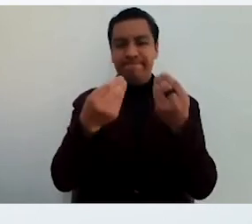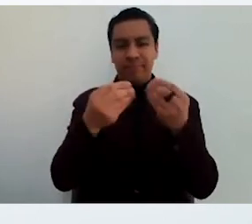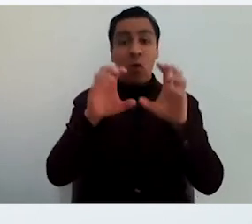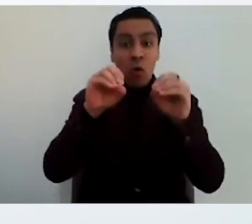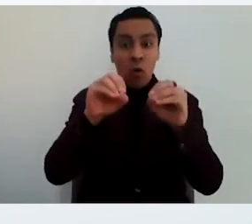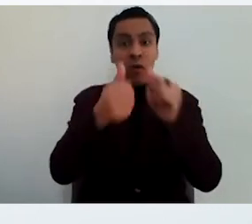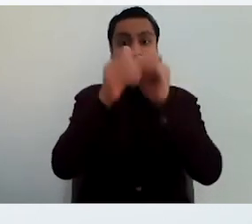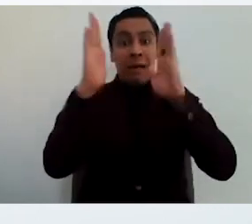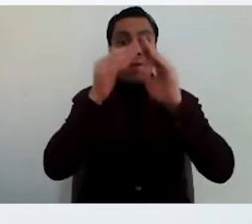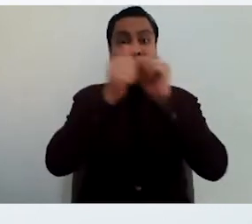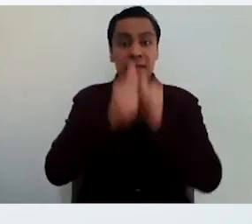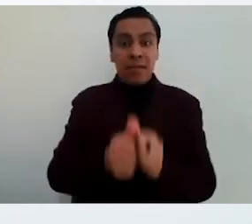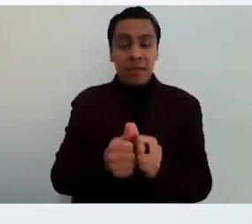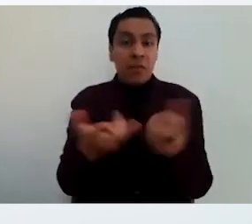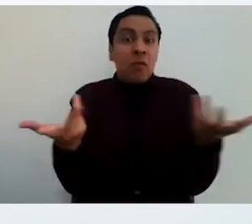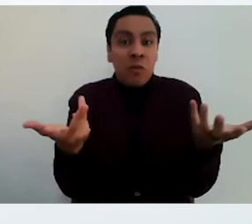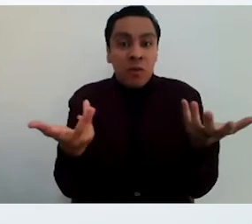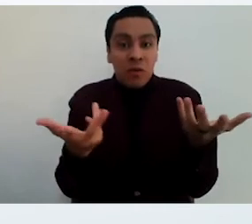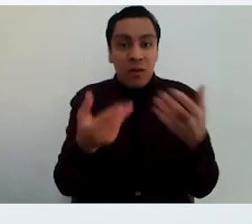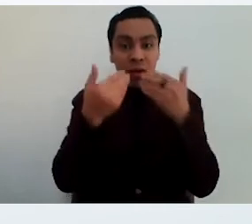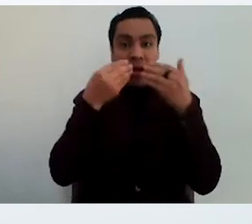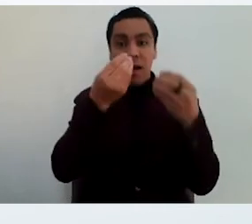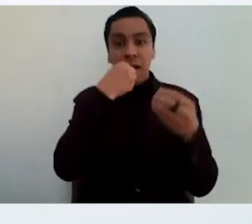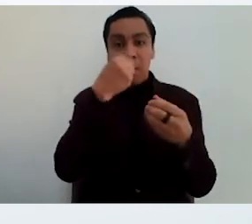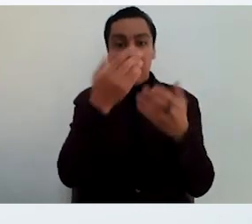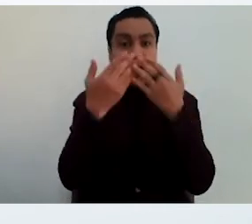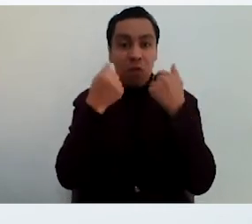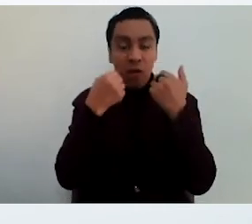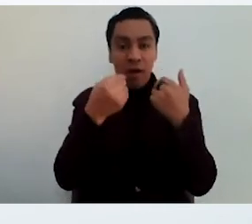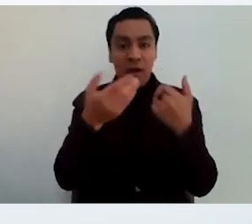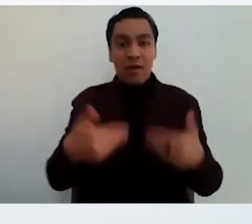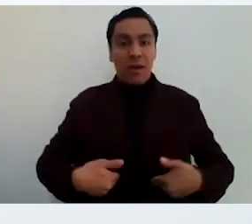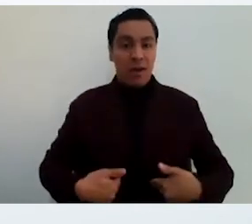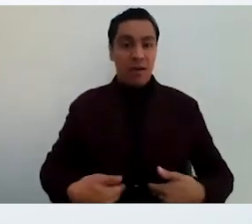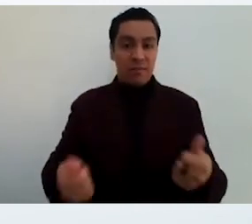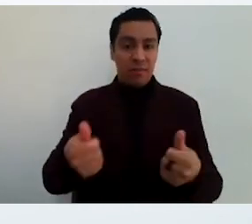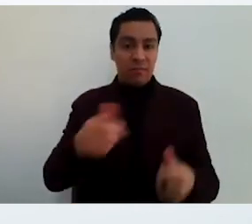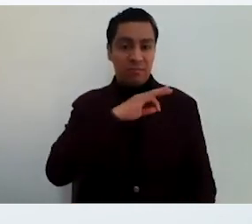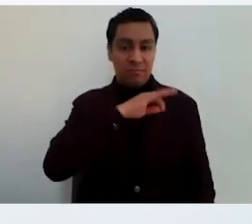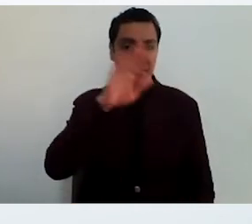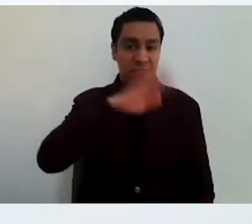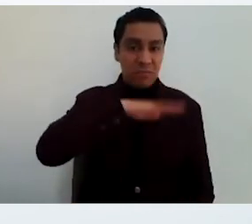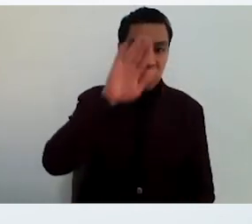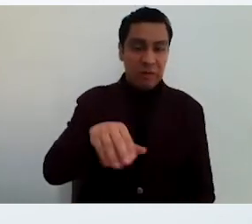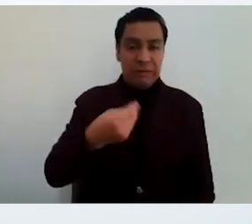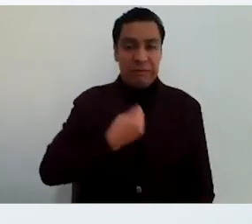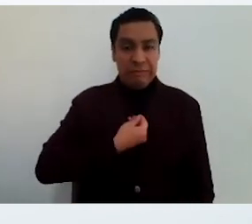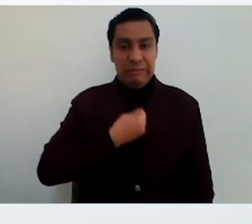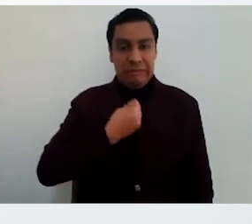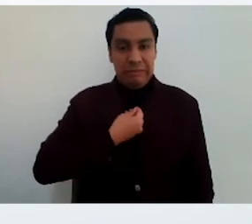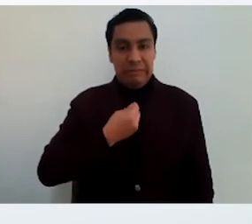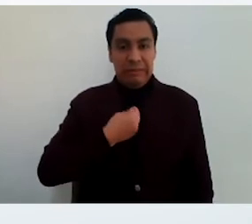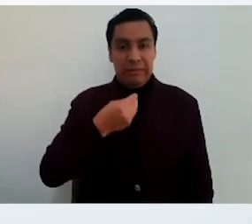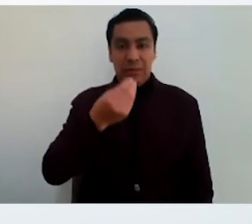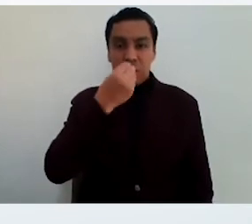pues habría que ver qué se presenta primero, ¿no? A lo mejor todavía podemos aguantar el hambre 1, 2 o 3